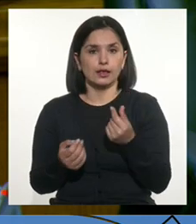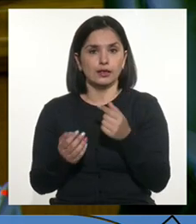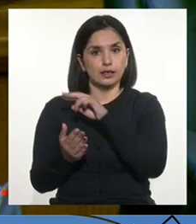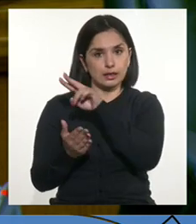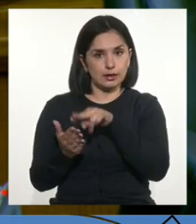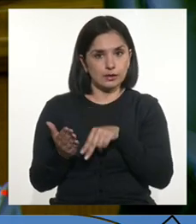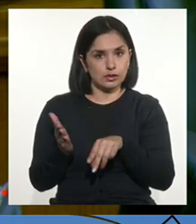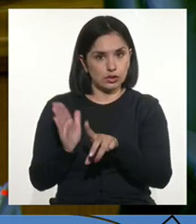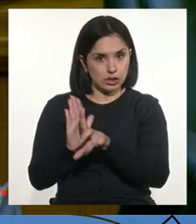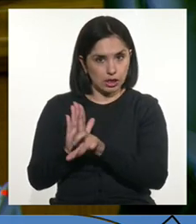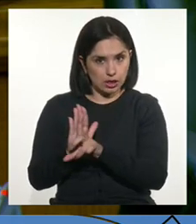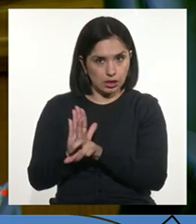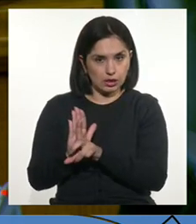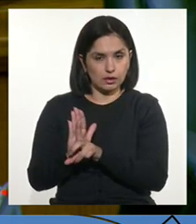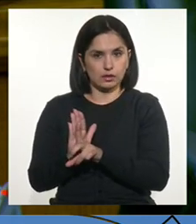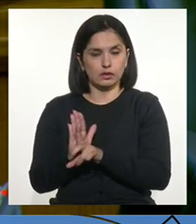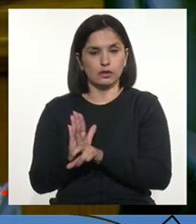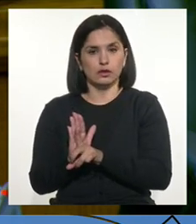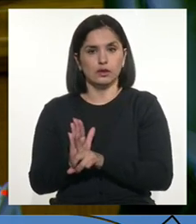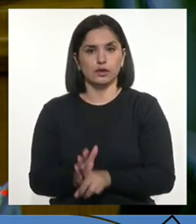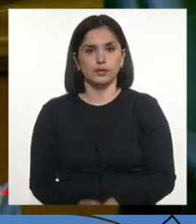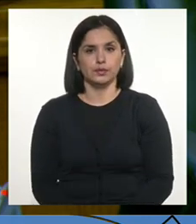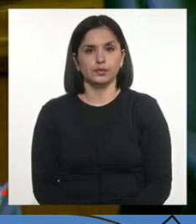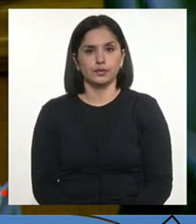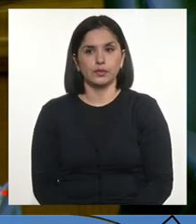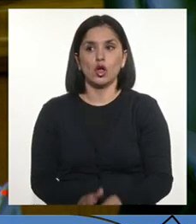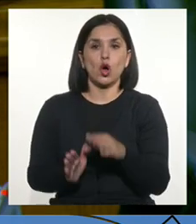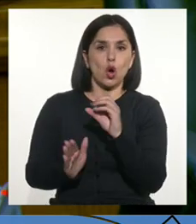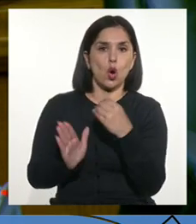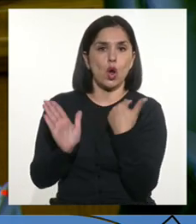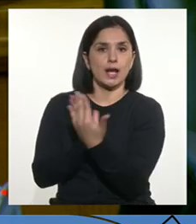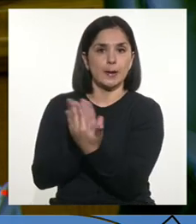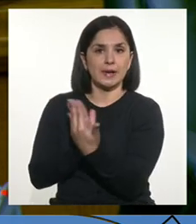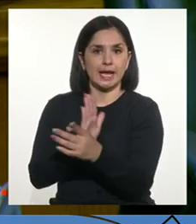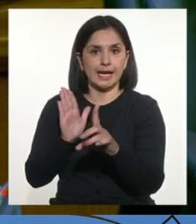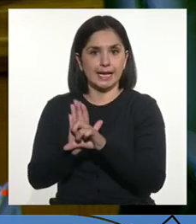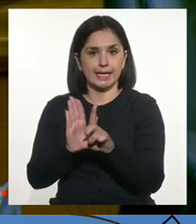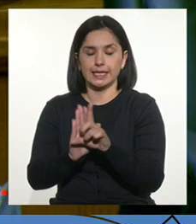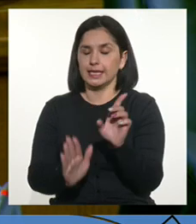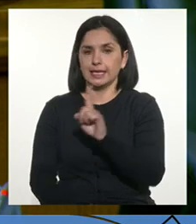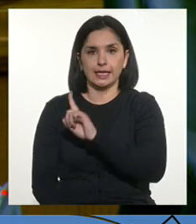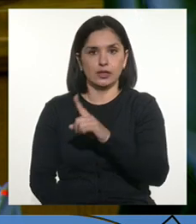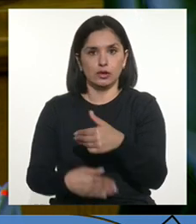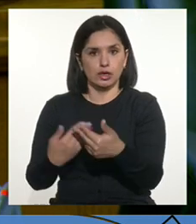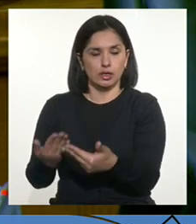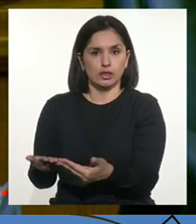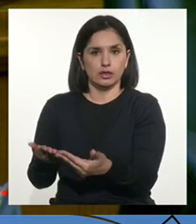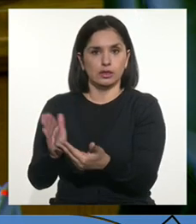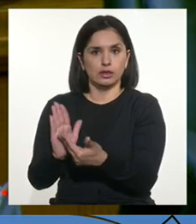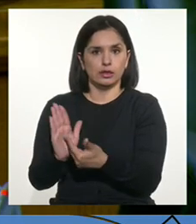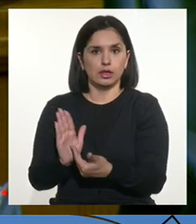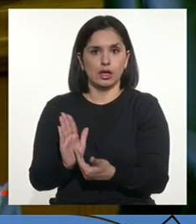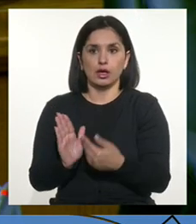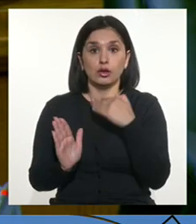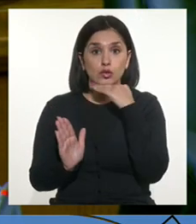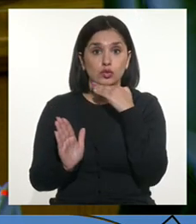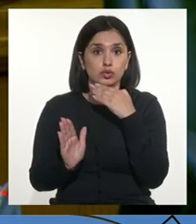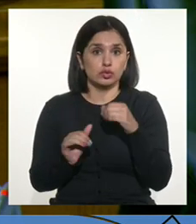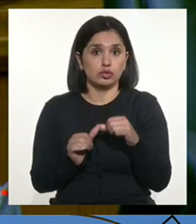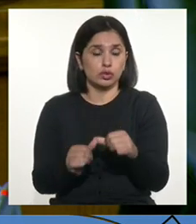de poder revocar las las leyes que ya no ya no están que ya no están